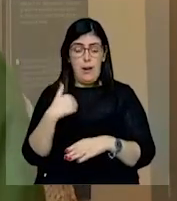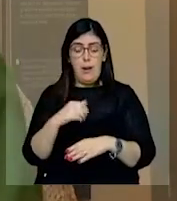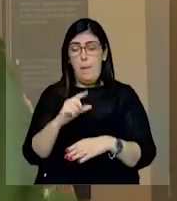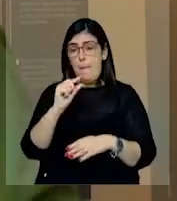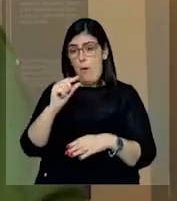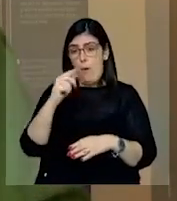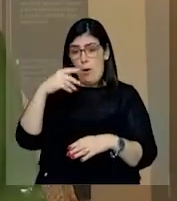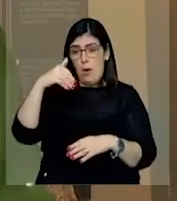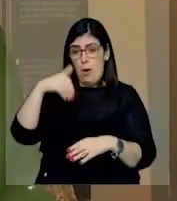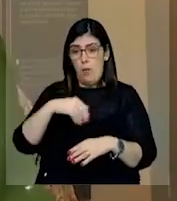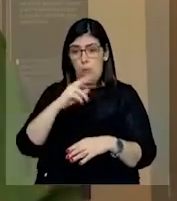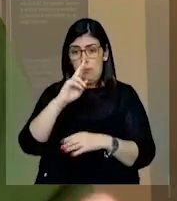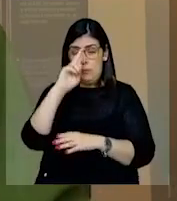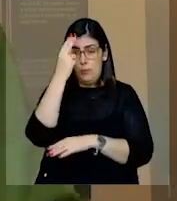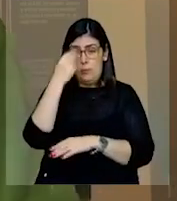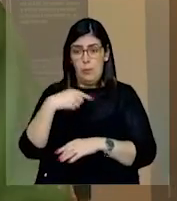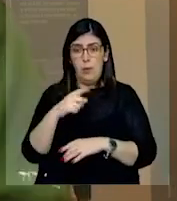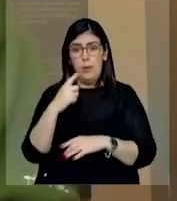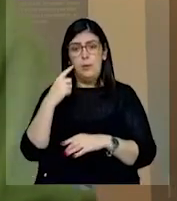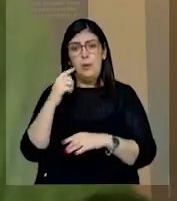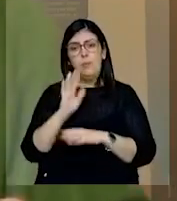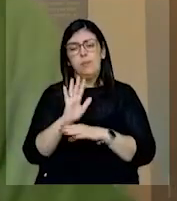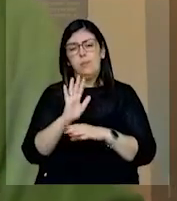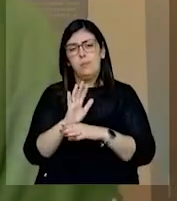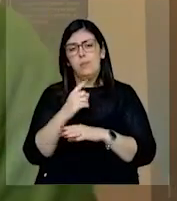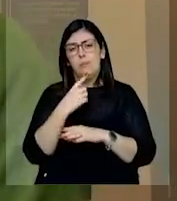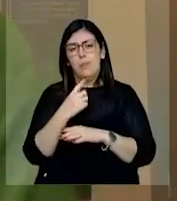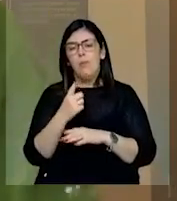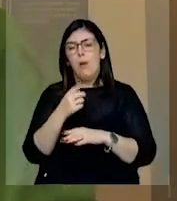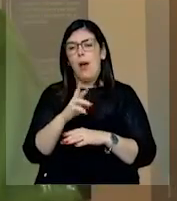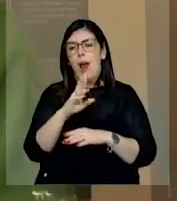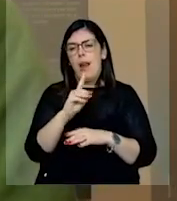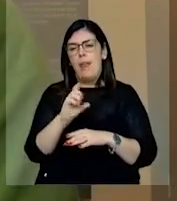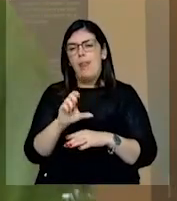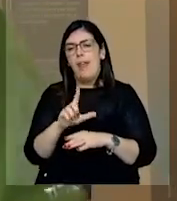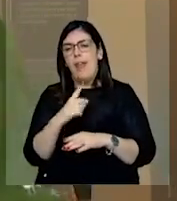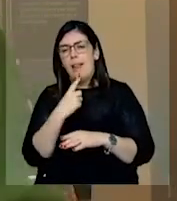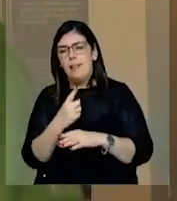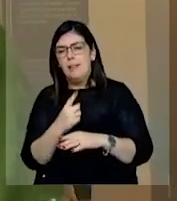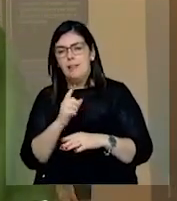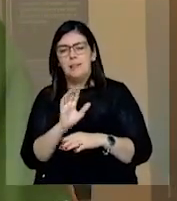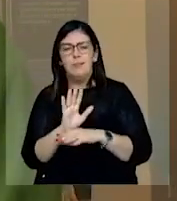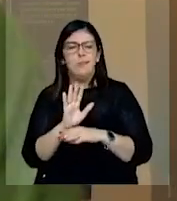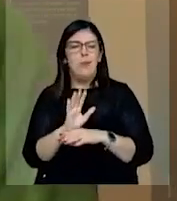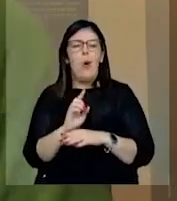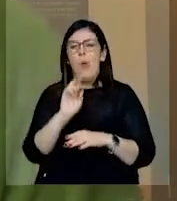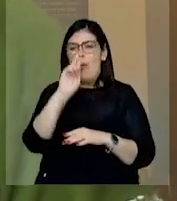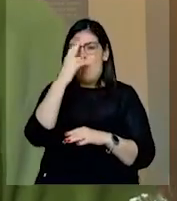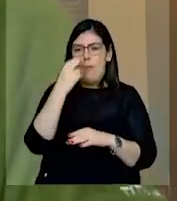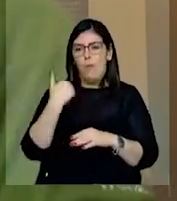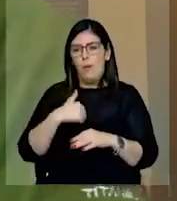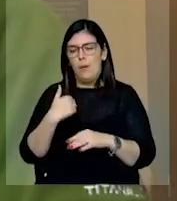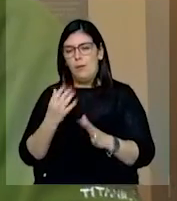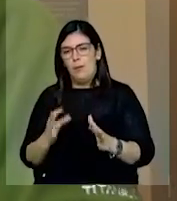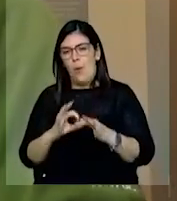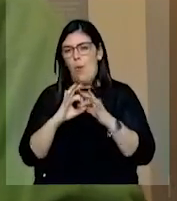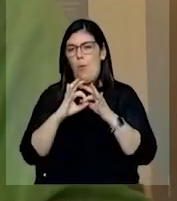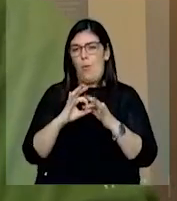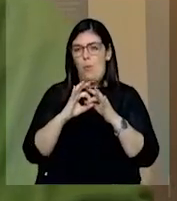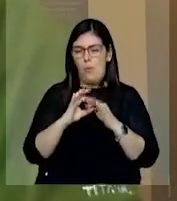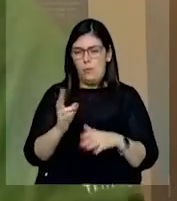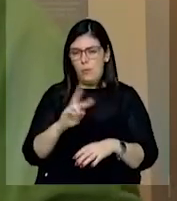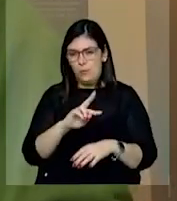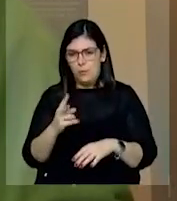kilómetros de Uruguay, es como que podemos decir que los dinosaurios son como Gardel, son uruguayo-argentinos, estamos en eso juntos. Entonces,